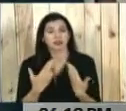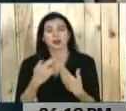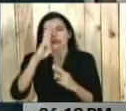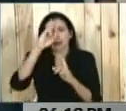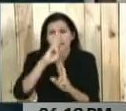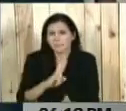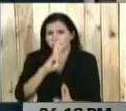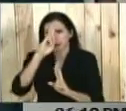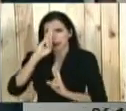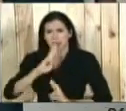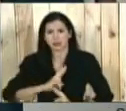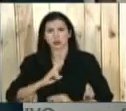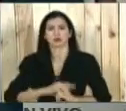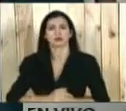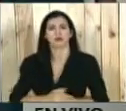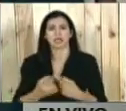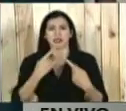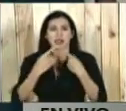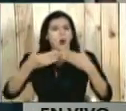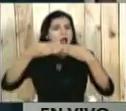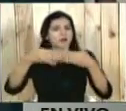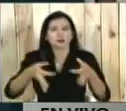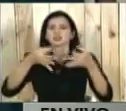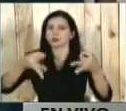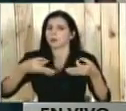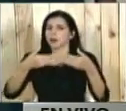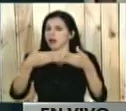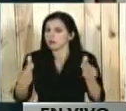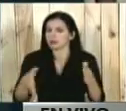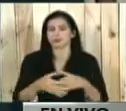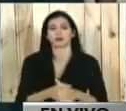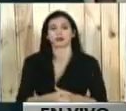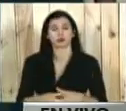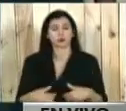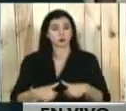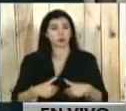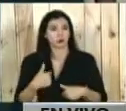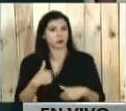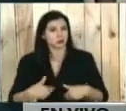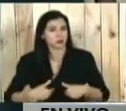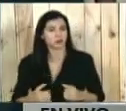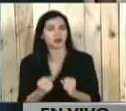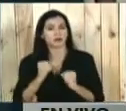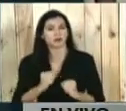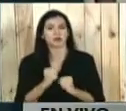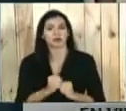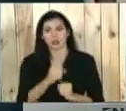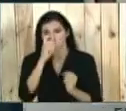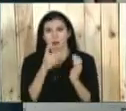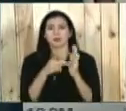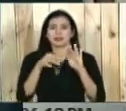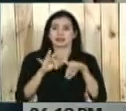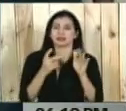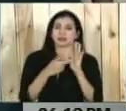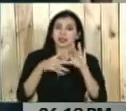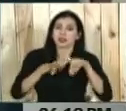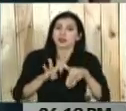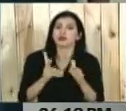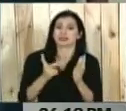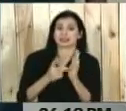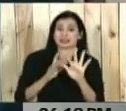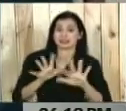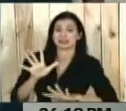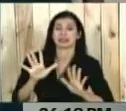también de diálogo permanente. Yo he hecho un gran esfuerzo en el año 2013, 14, 15 y el 16